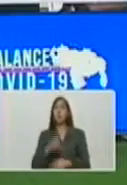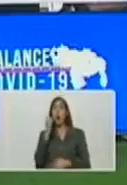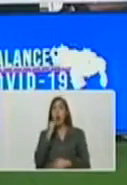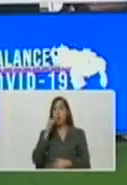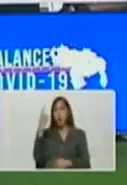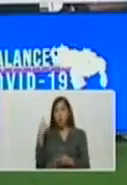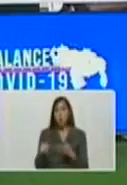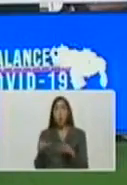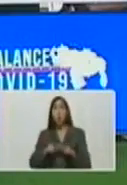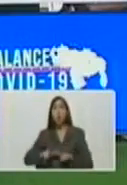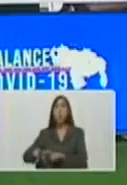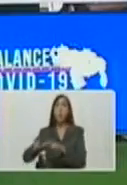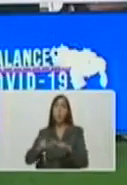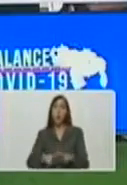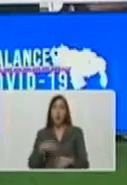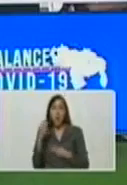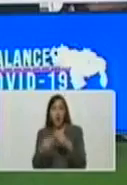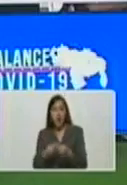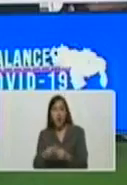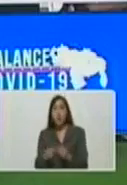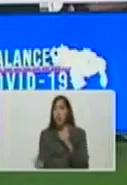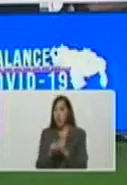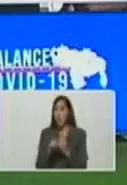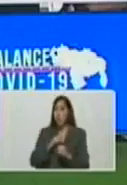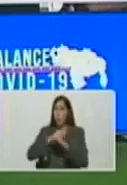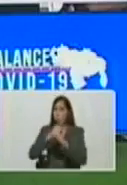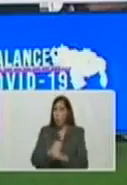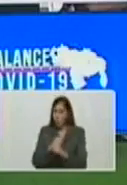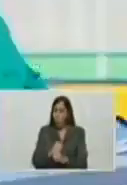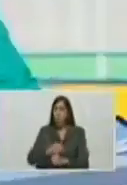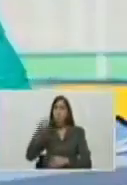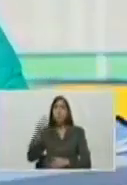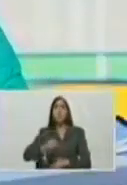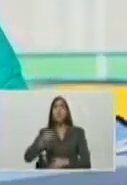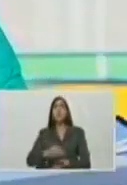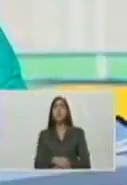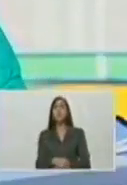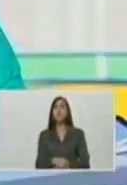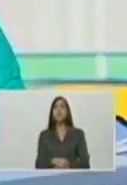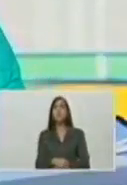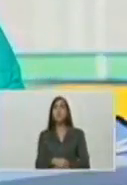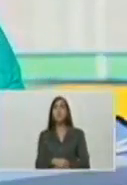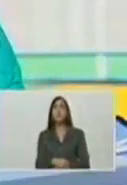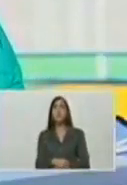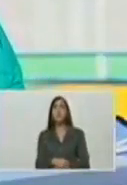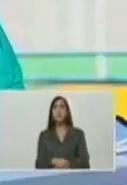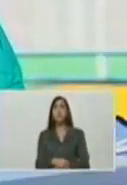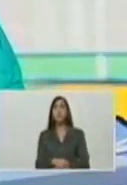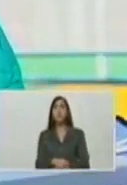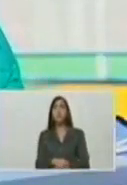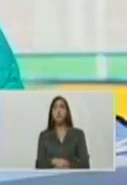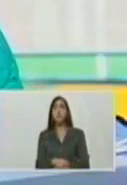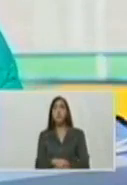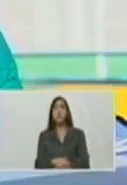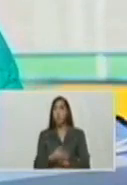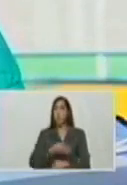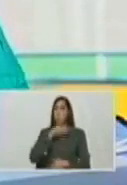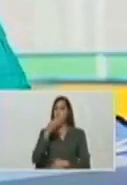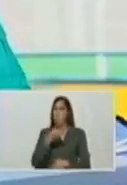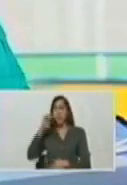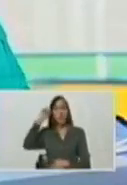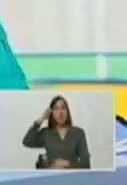Rita, para desarrollar la actividad hípica, sana siempre, sana. Hemos pasado una tarde de verdad de